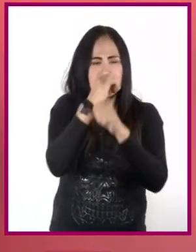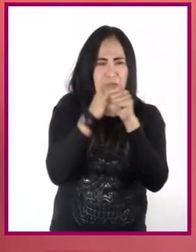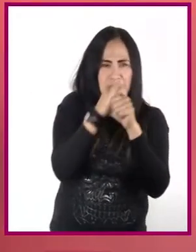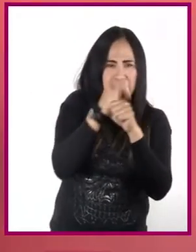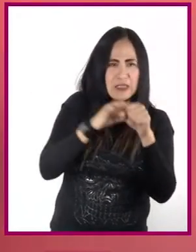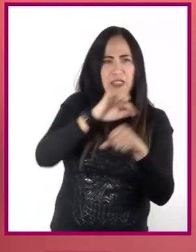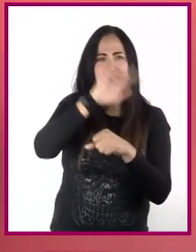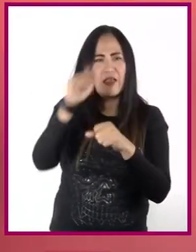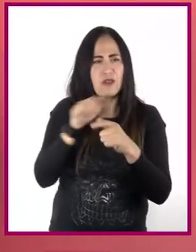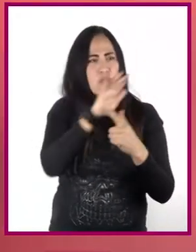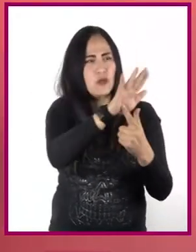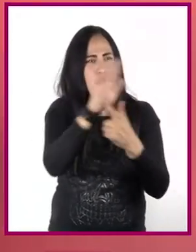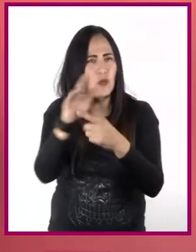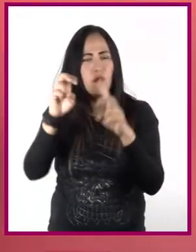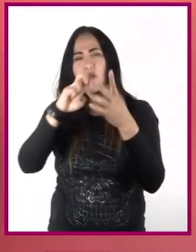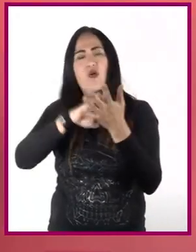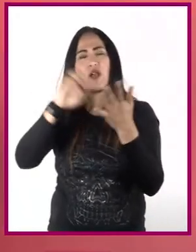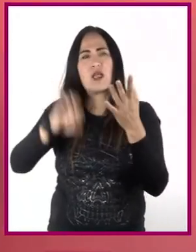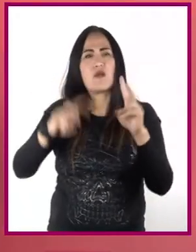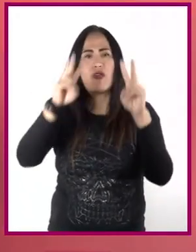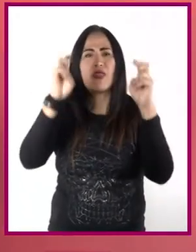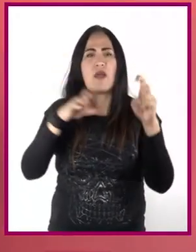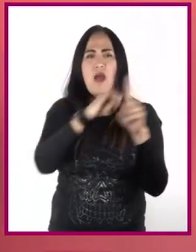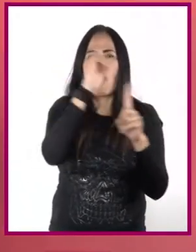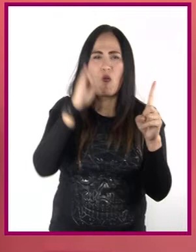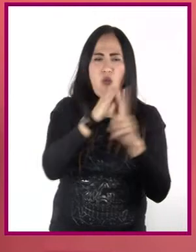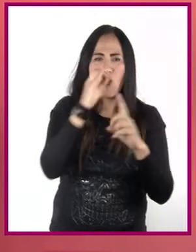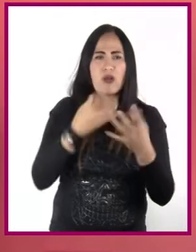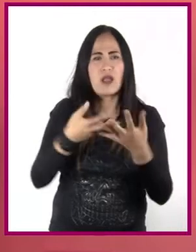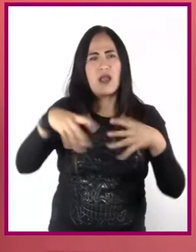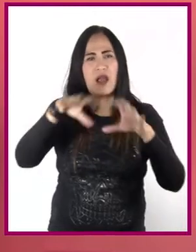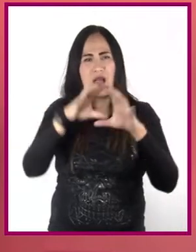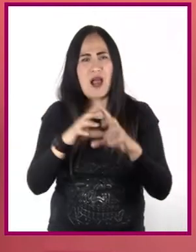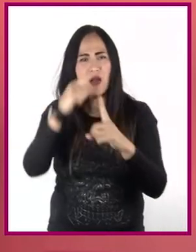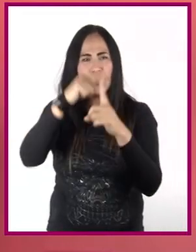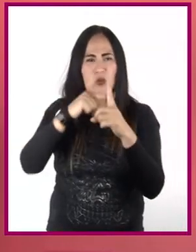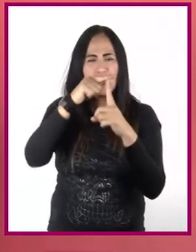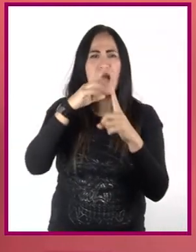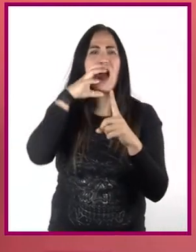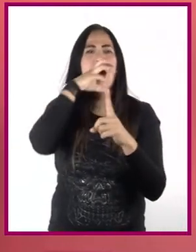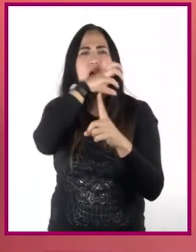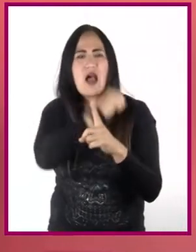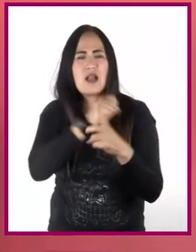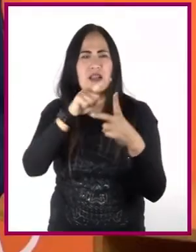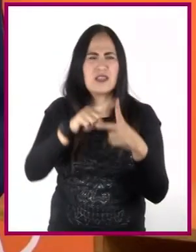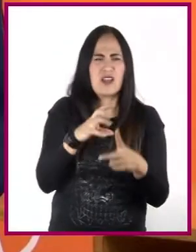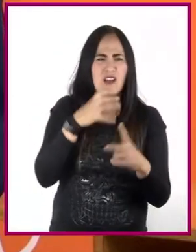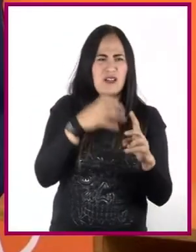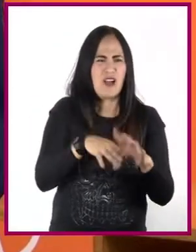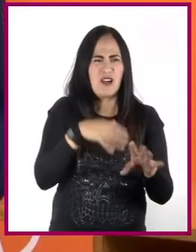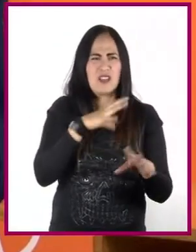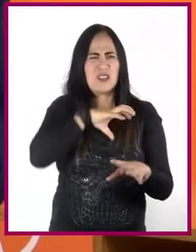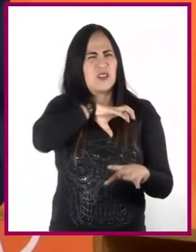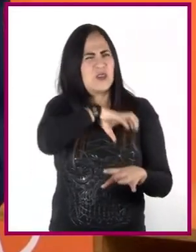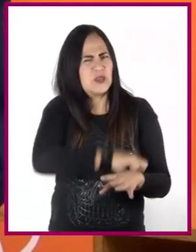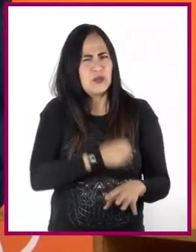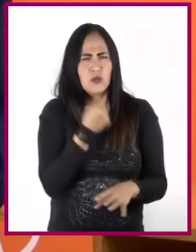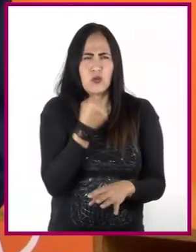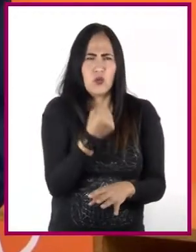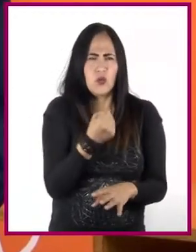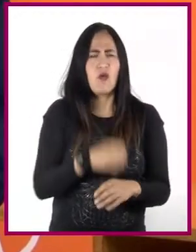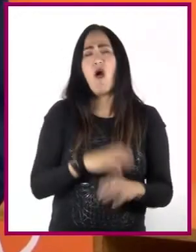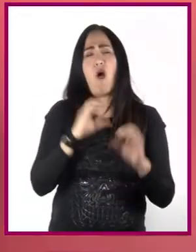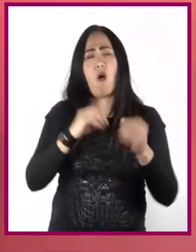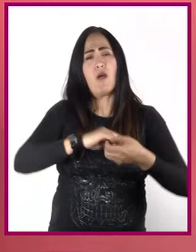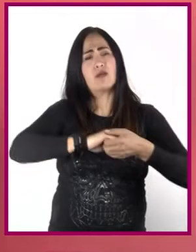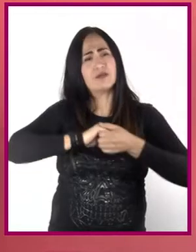temas como el bullying, el calentamiento global, la eutanasia, el fanatismo o la solidaridad